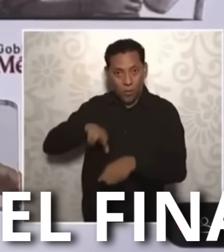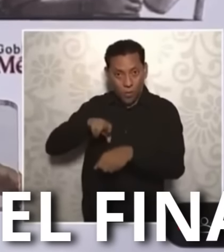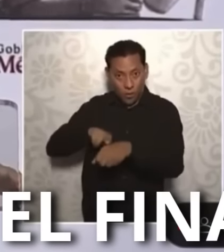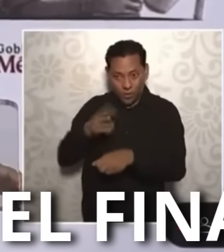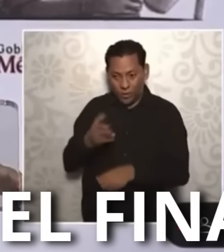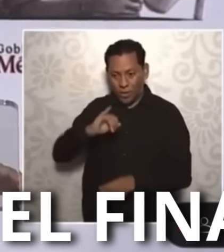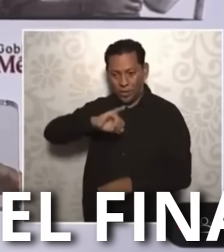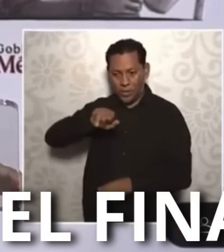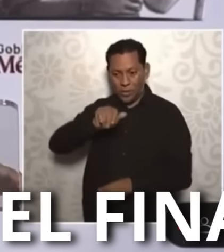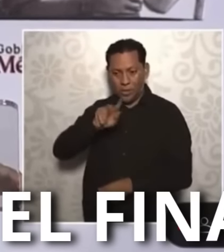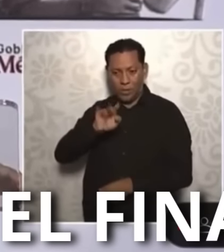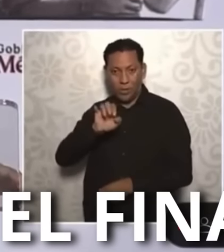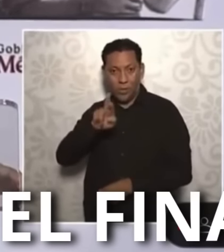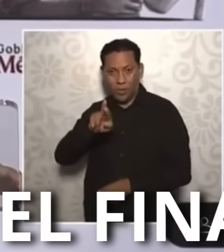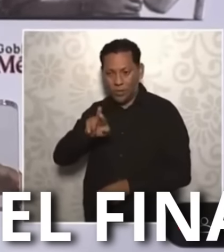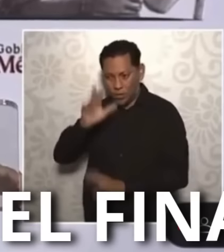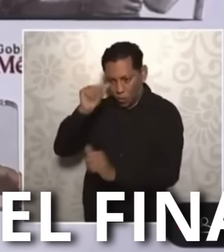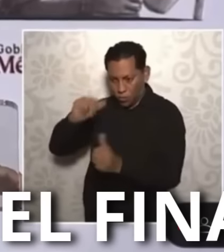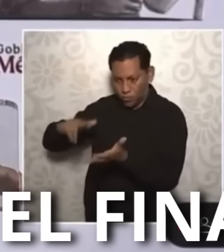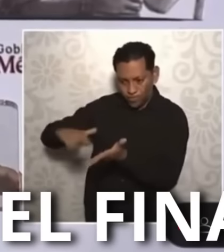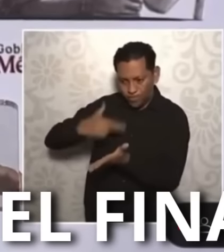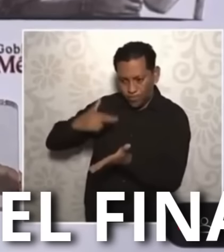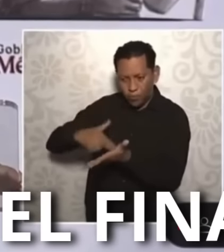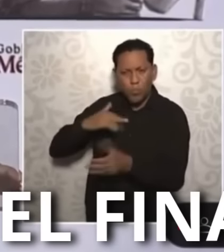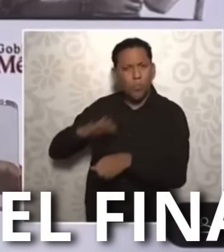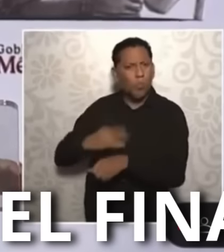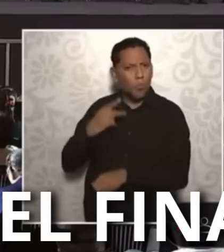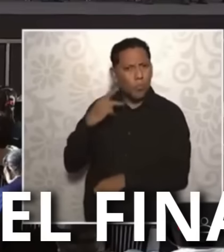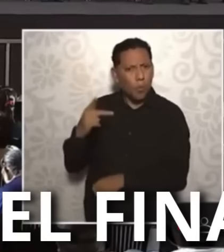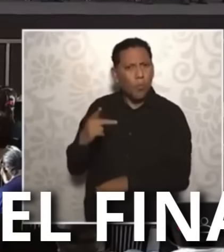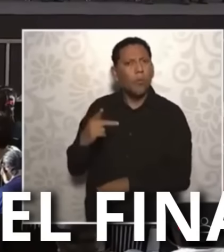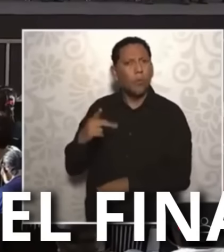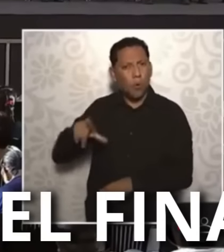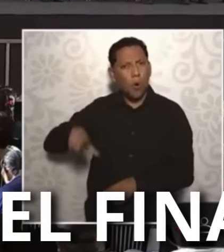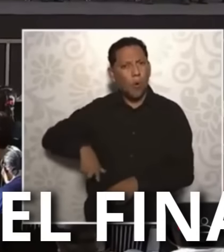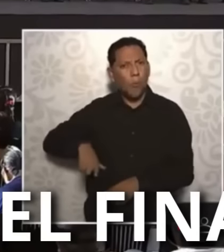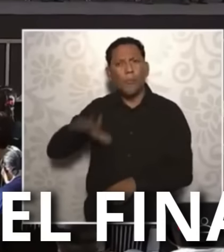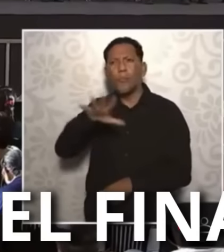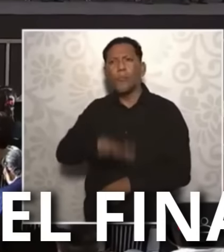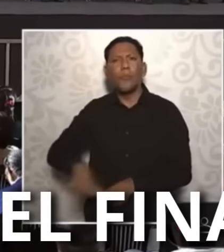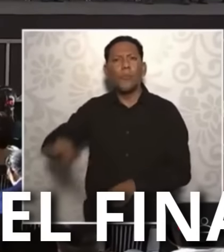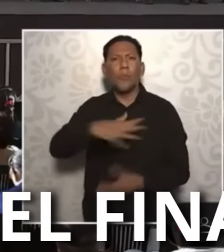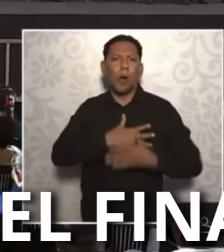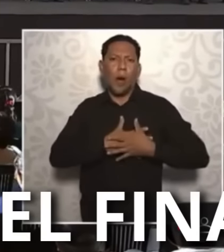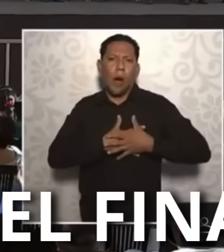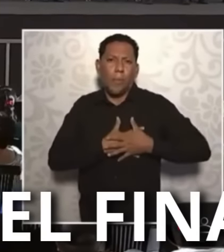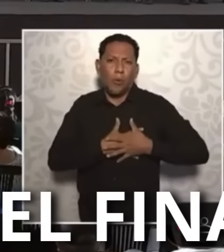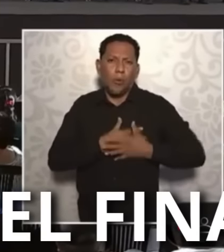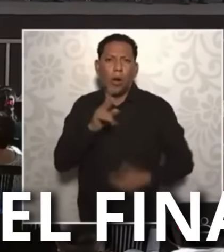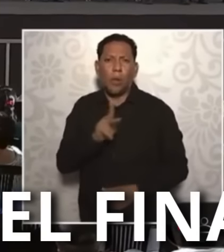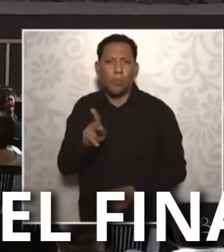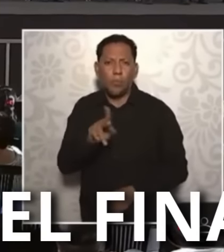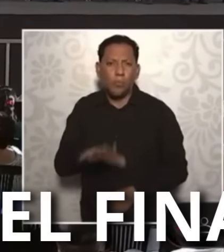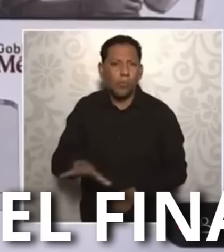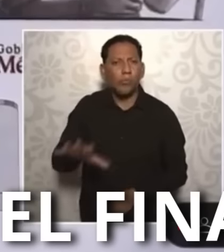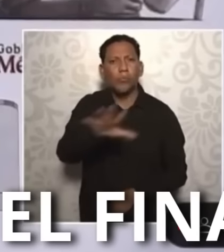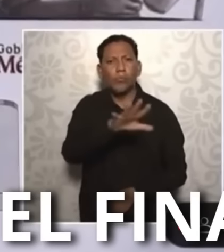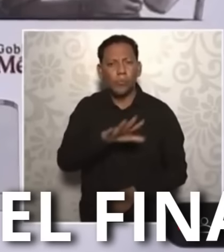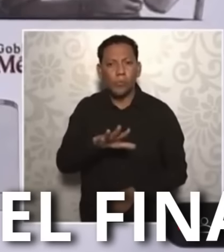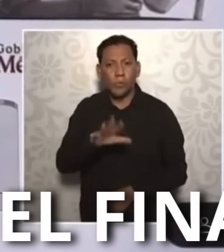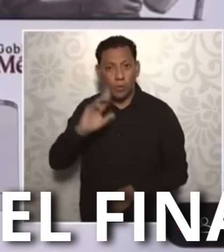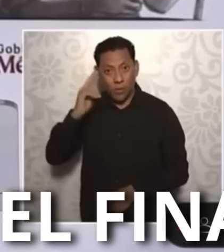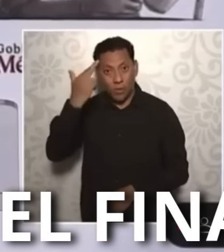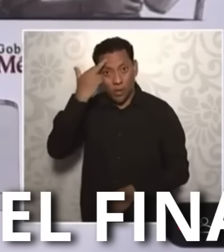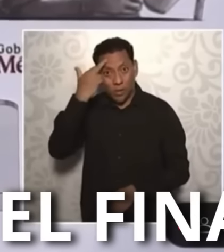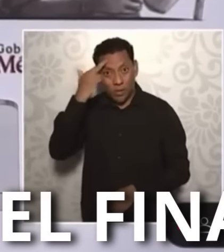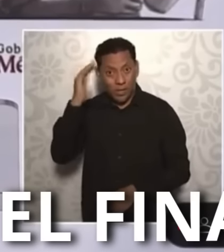May, porque su gobierno está inspirado en el amor al pueblo y para muestra un botón. Al tomar